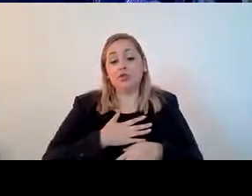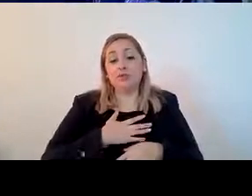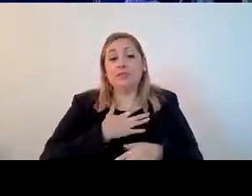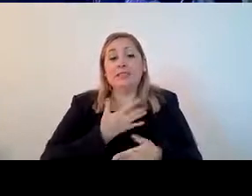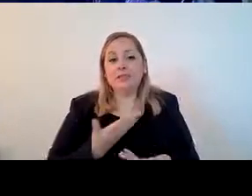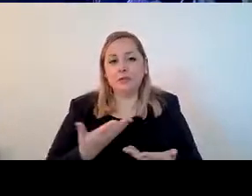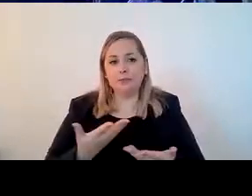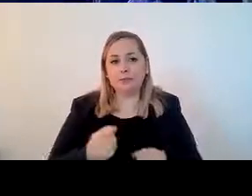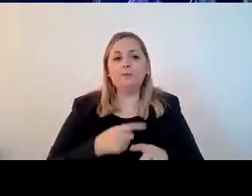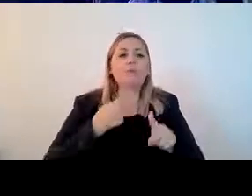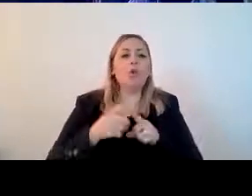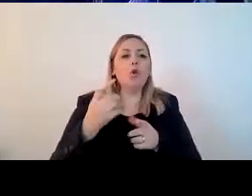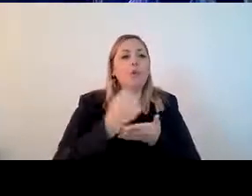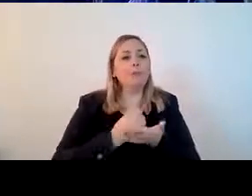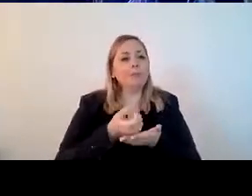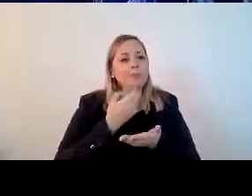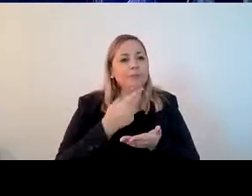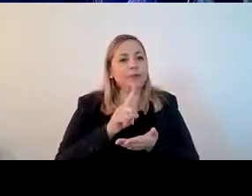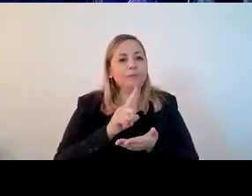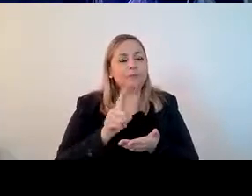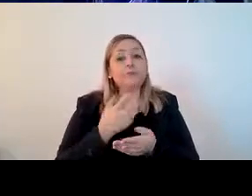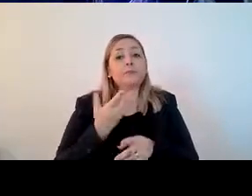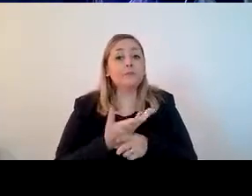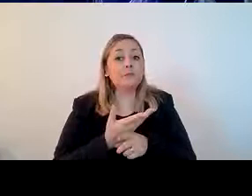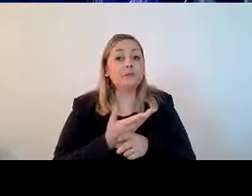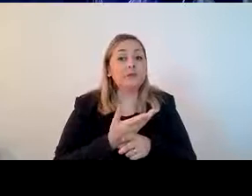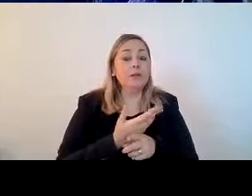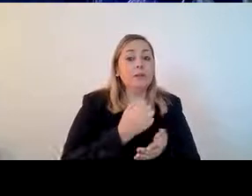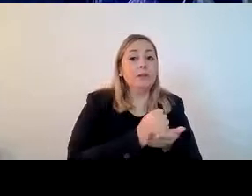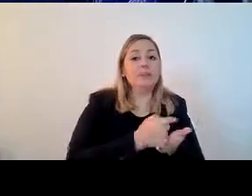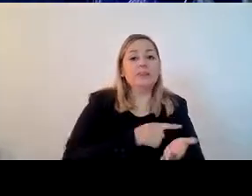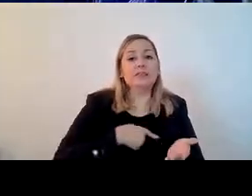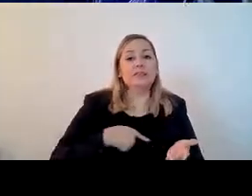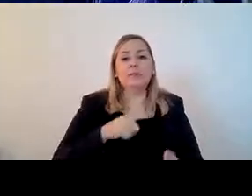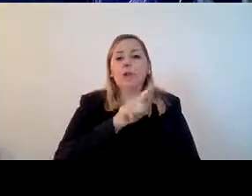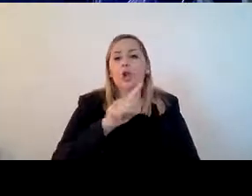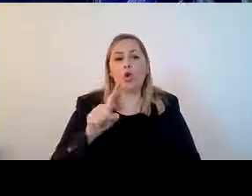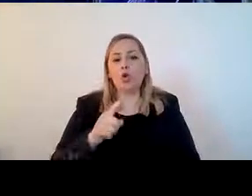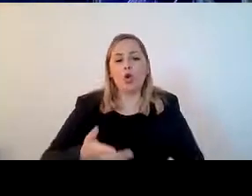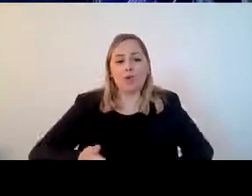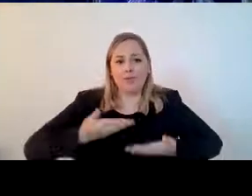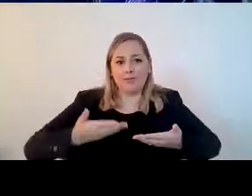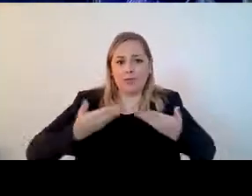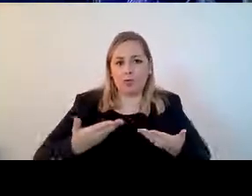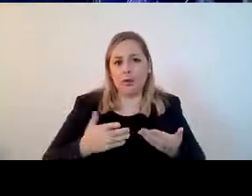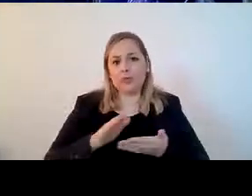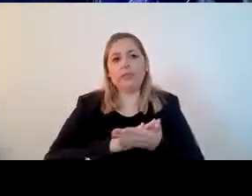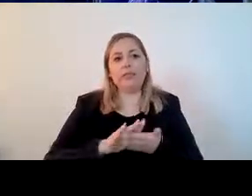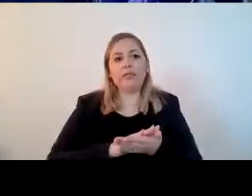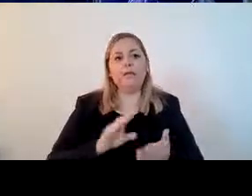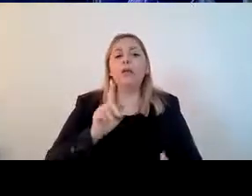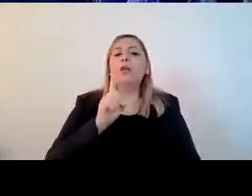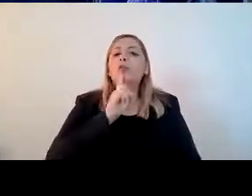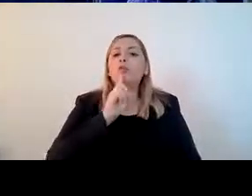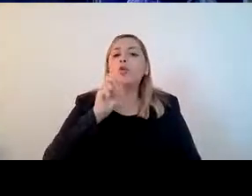otro medicamento no se consideran, hay medicamentos que se llaman medicamentos no estimulantes. Un ejemplo es la